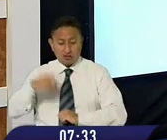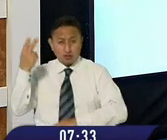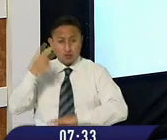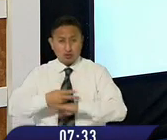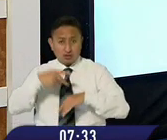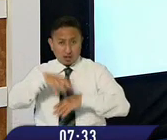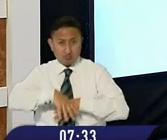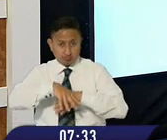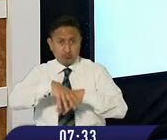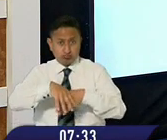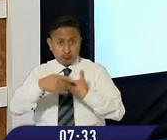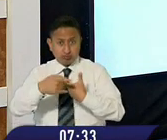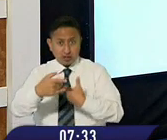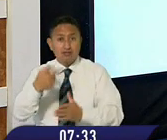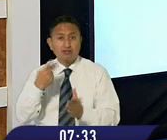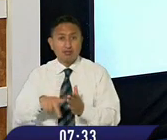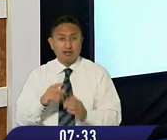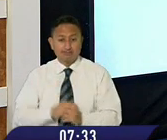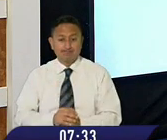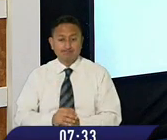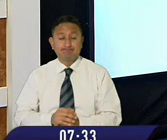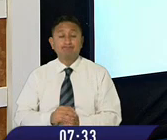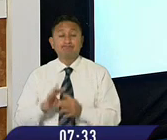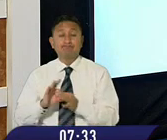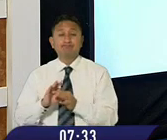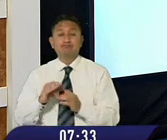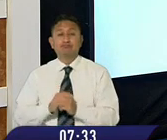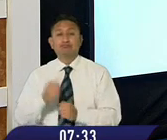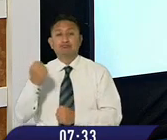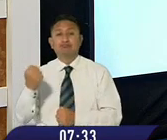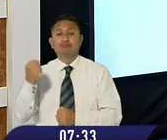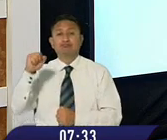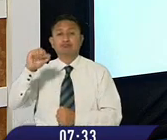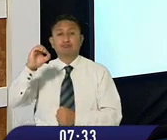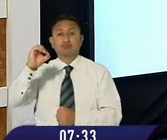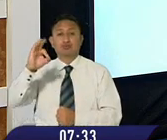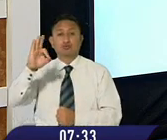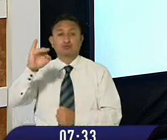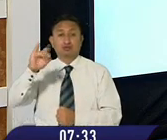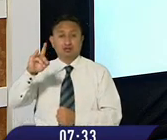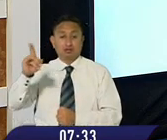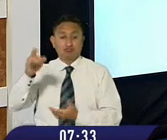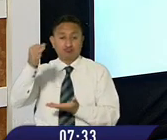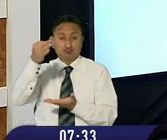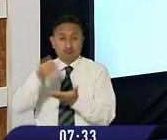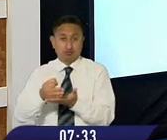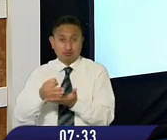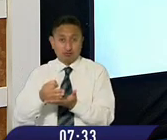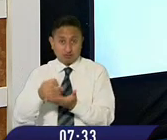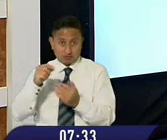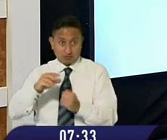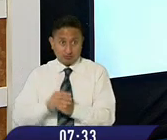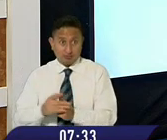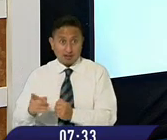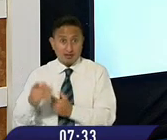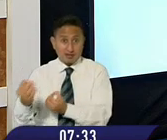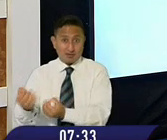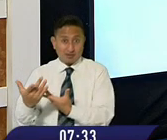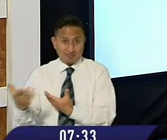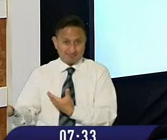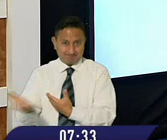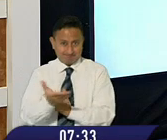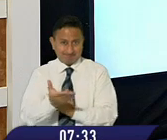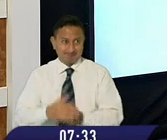día de paralización los sucesos. Vamos con Sofía Vintimilla, está en la provincia del Cotopaxi, sector de Saquicirí. Ahí nos tiene un informe. Sofía,